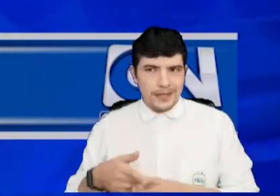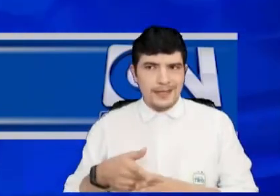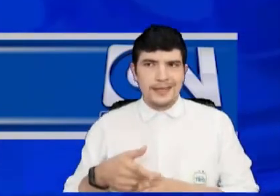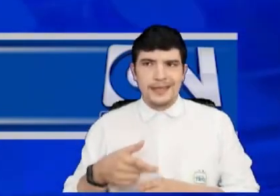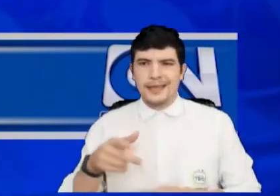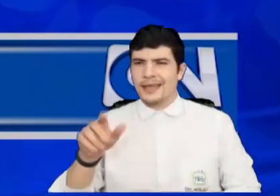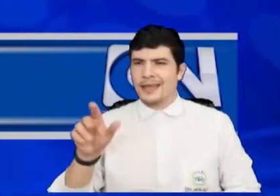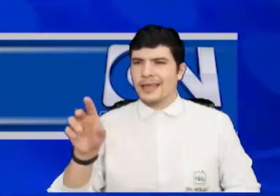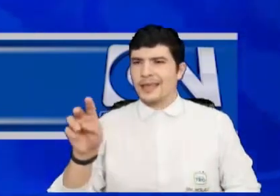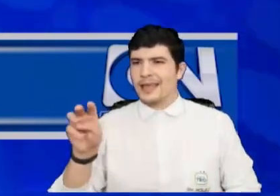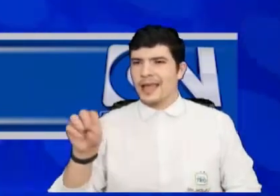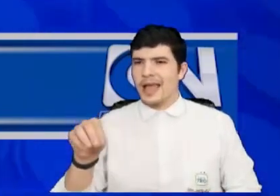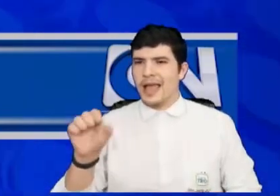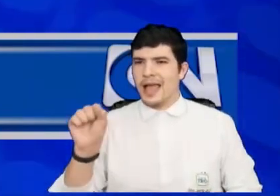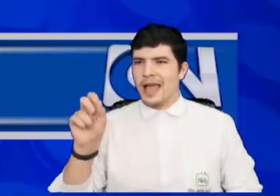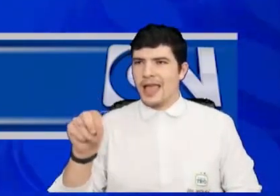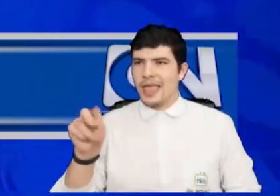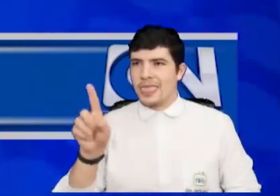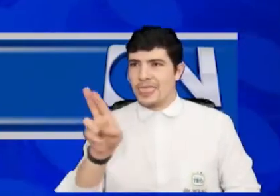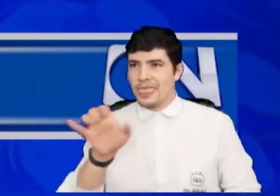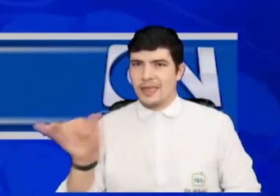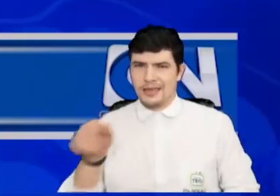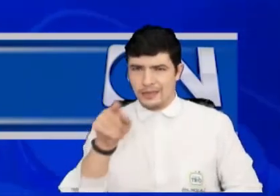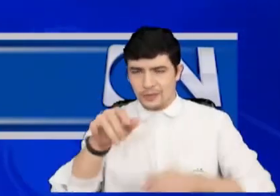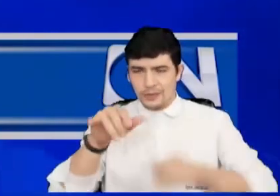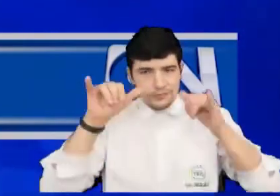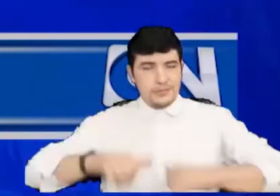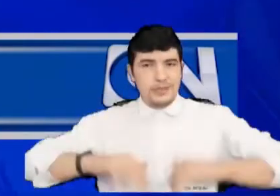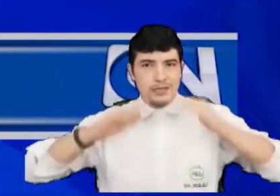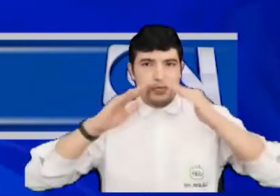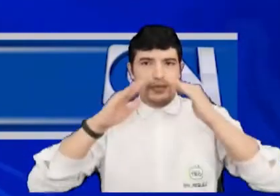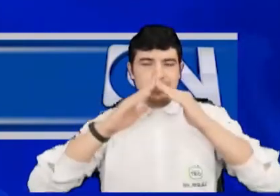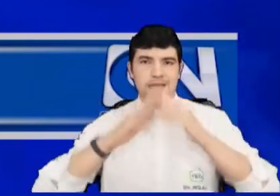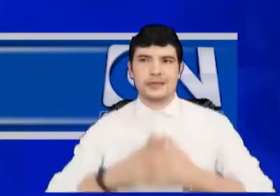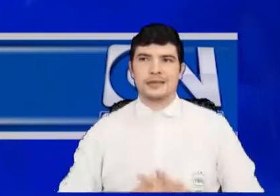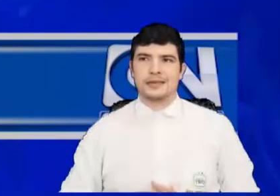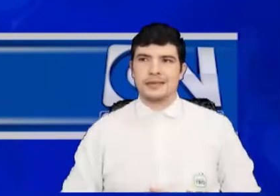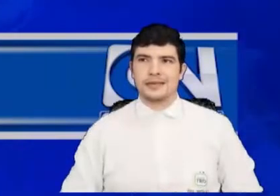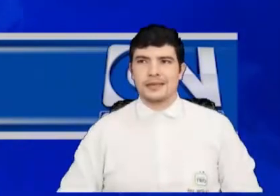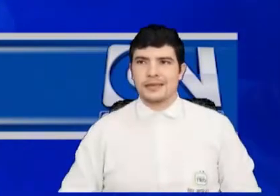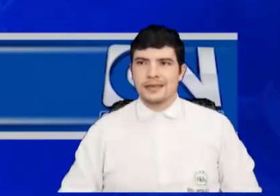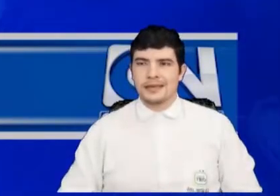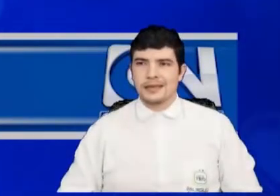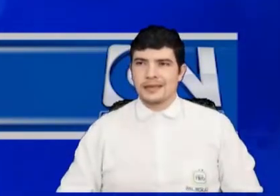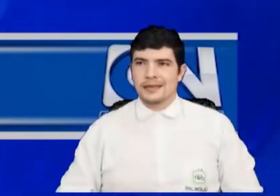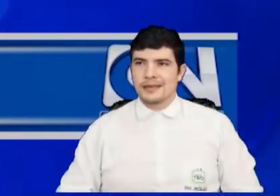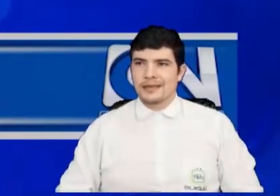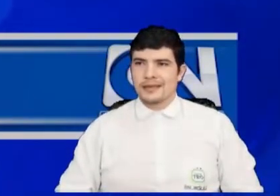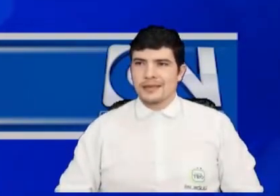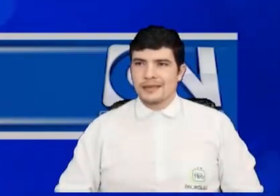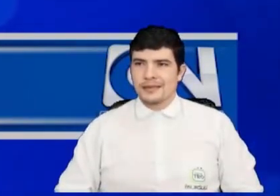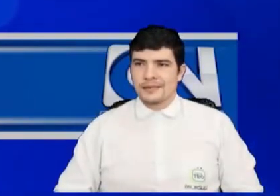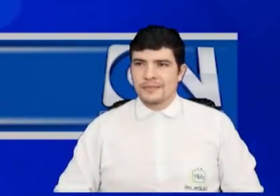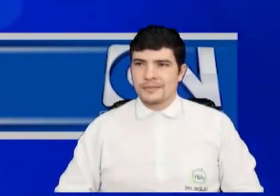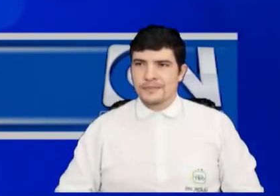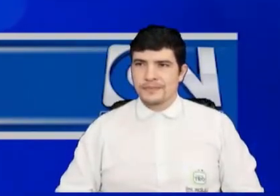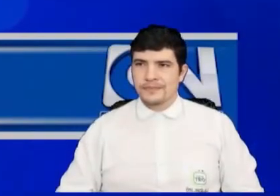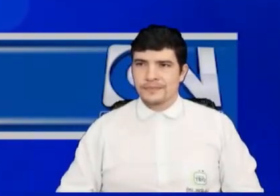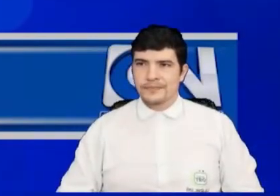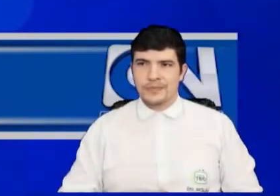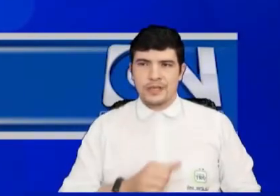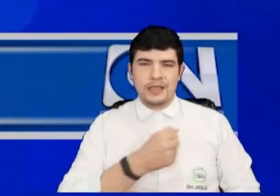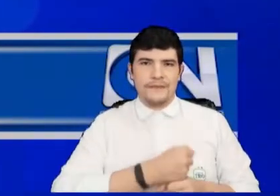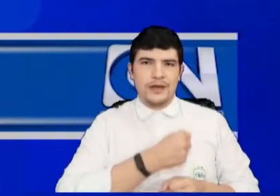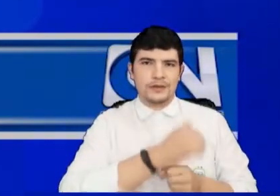nosotros trabajamos por ti. Mi nombre es Karina Suárez, soy circulante de cirugía y quirófano hospital de Gran Número. Mi nombre es